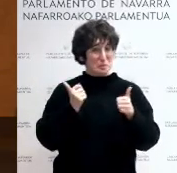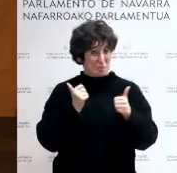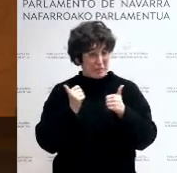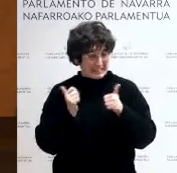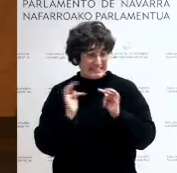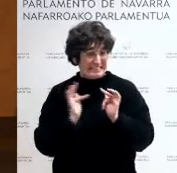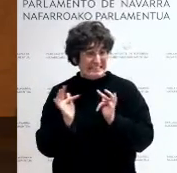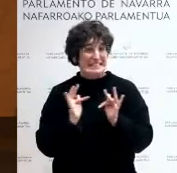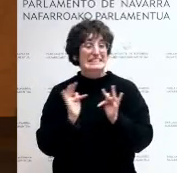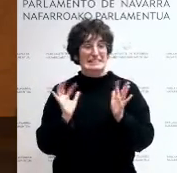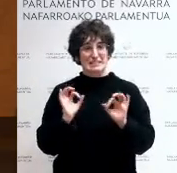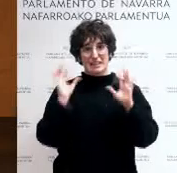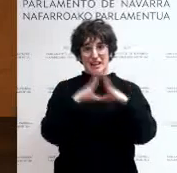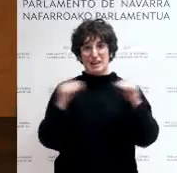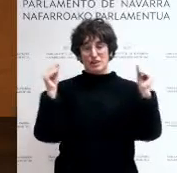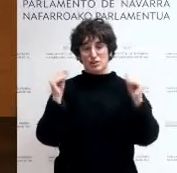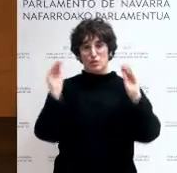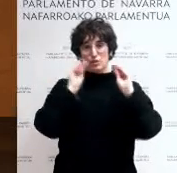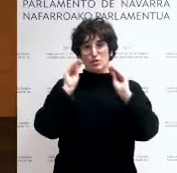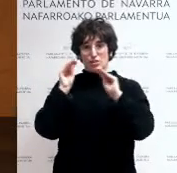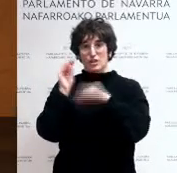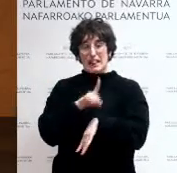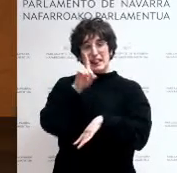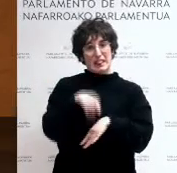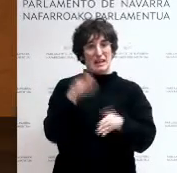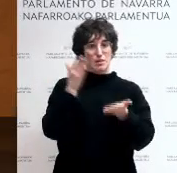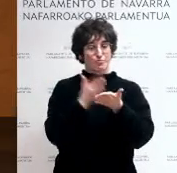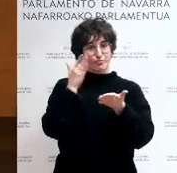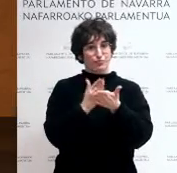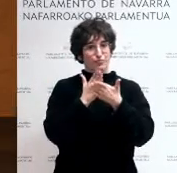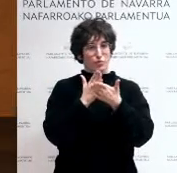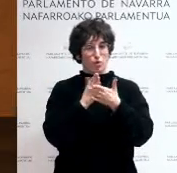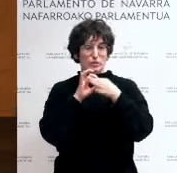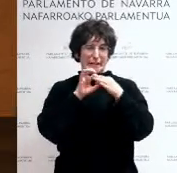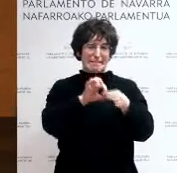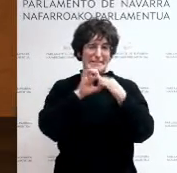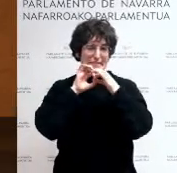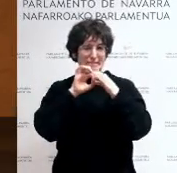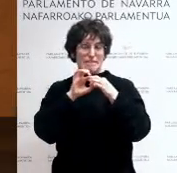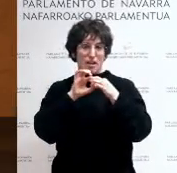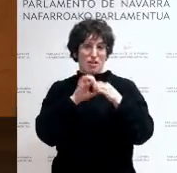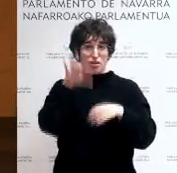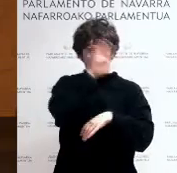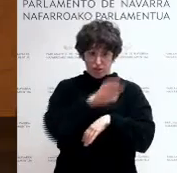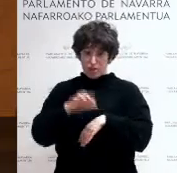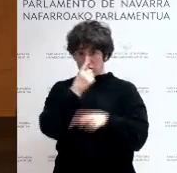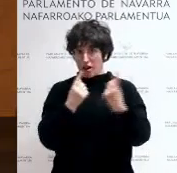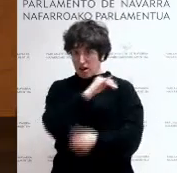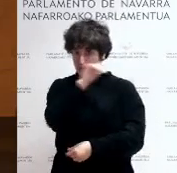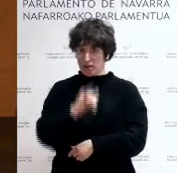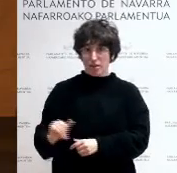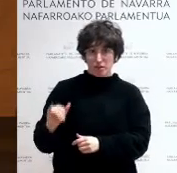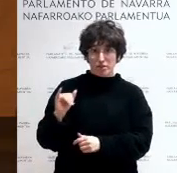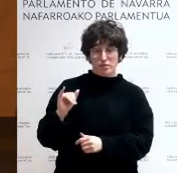también incentivos económicos, como por ejemplo los pluses de fidelización que están ofreciendo algunas comunidades autónomas. Por eso creemos que Navarra puede hacer y debe